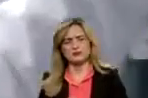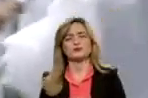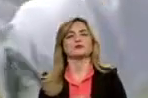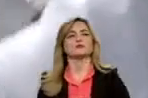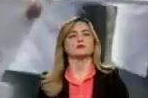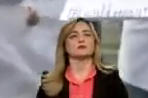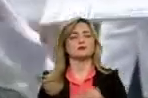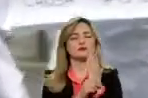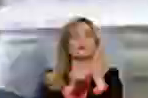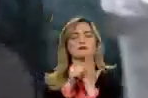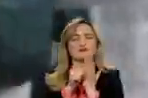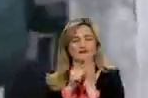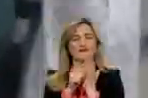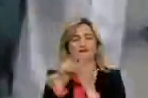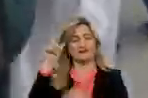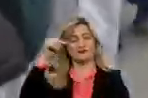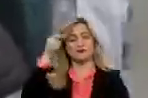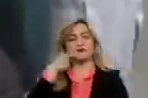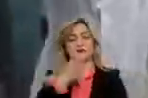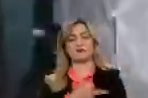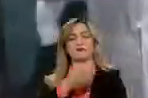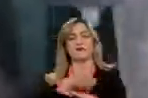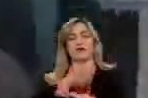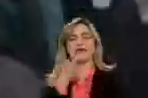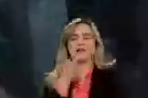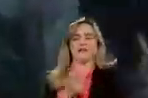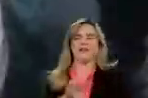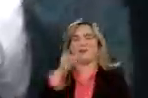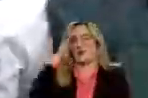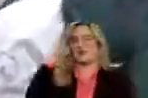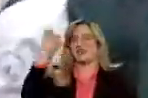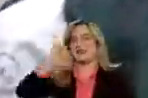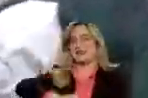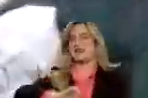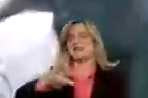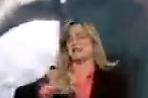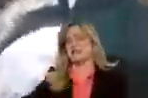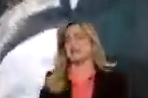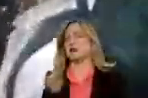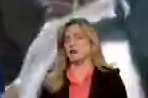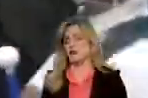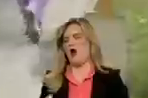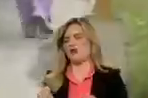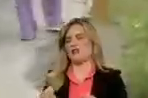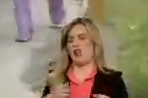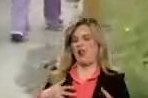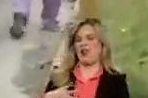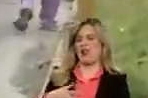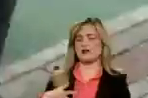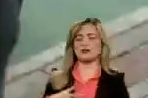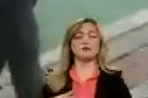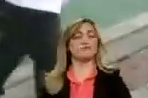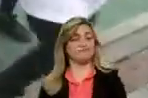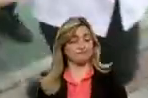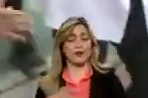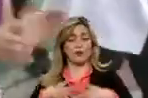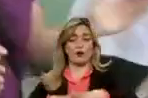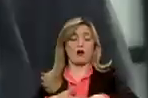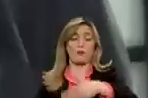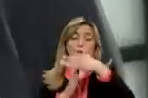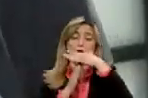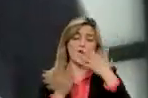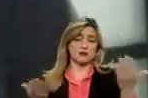ministra, un día después del encuentro, reconoció que hubo una reacción desmesurada por parte de la policía en lo que era una marcha